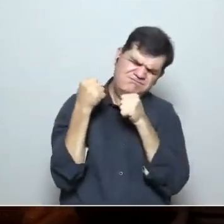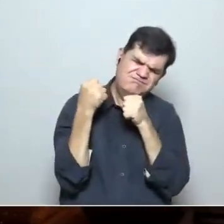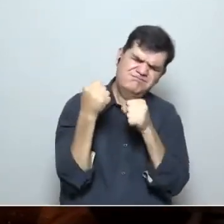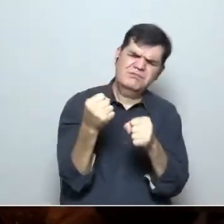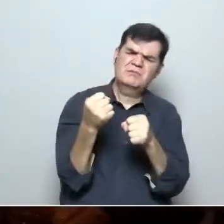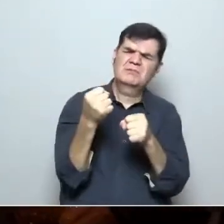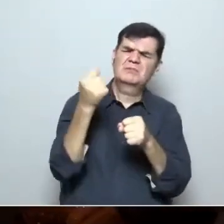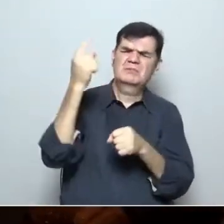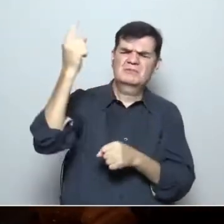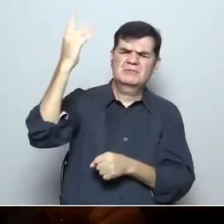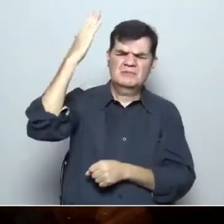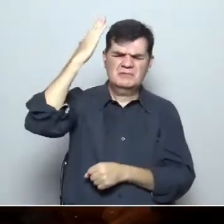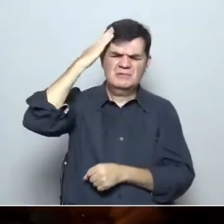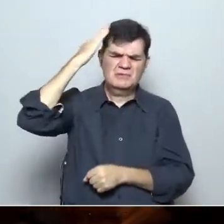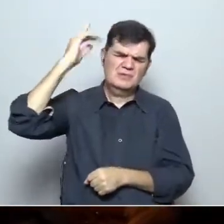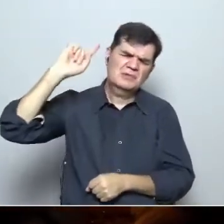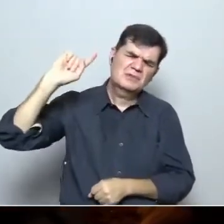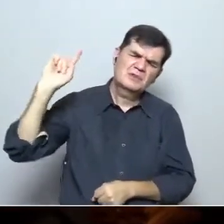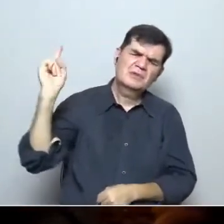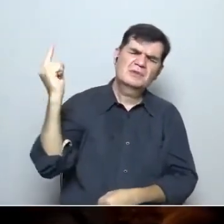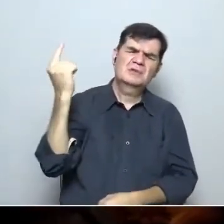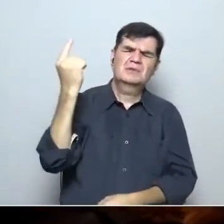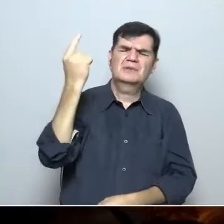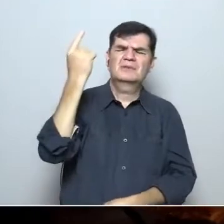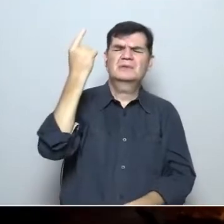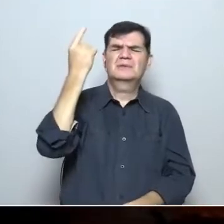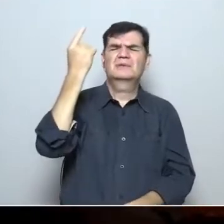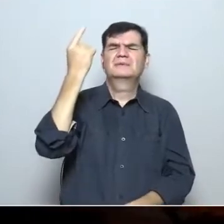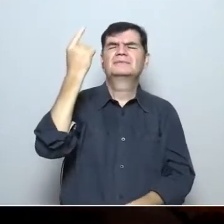todopoderoso y el gran yo soy.